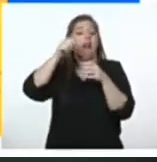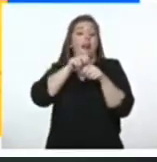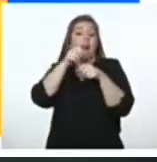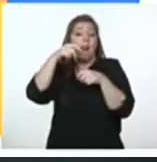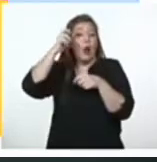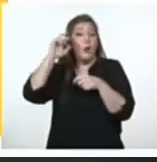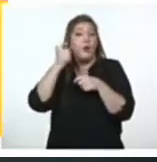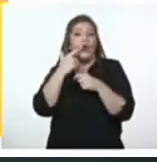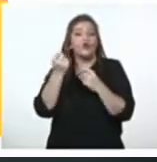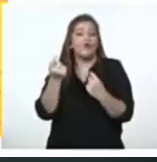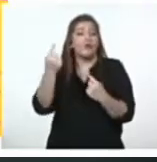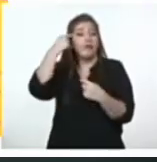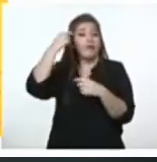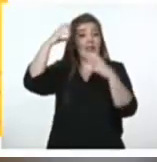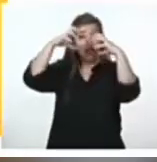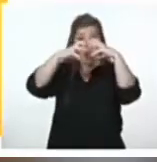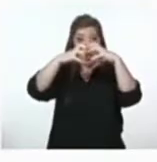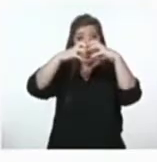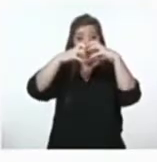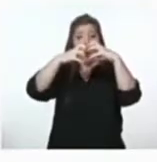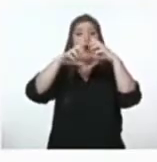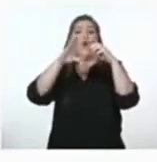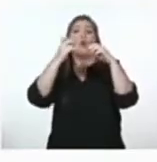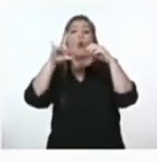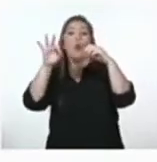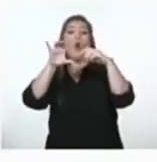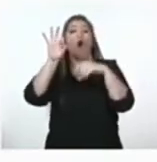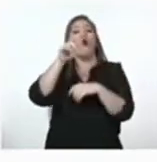del cerebro, el bulbo o el cerebelo.